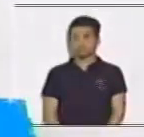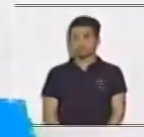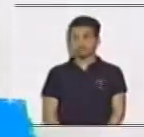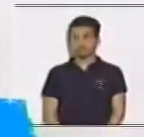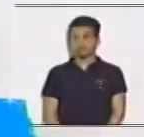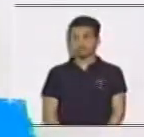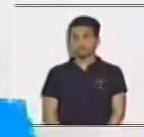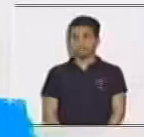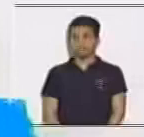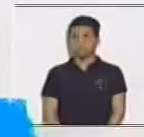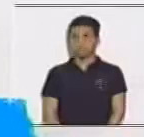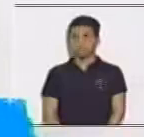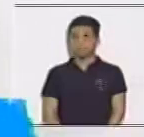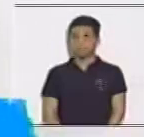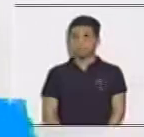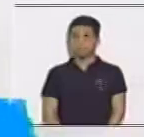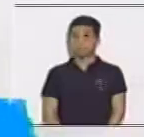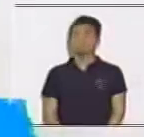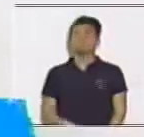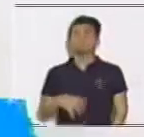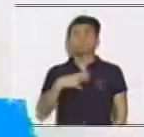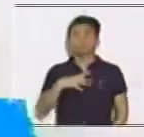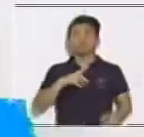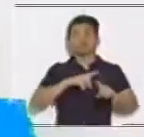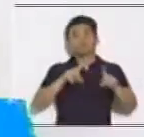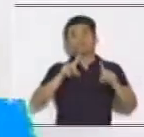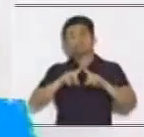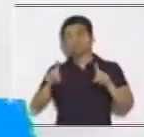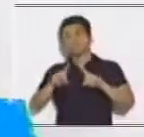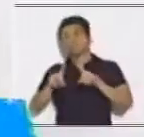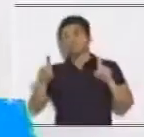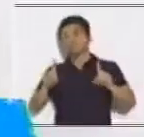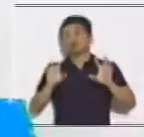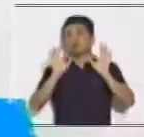varios tipos de triángulos rectángulos, ¿sí?